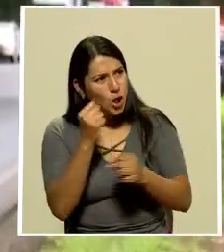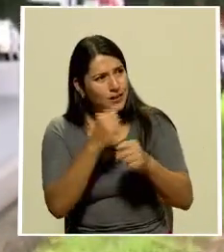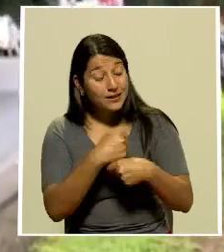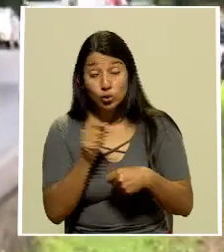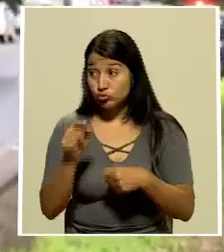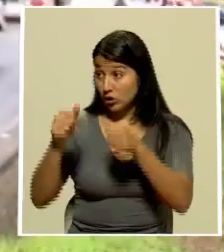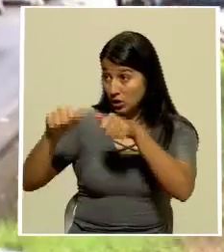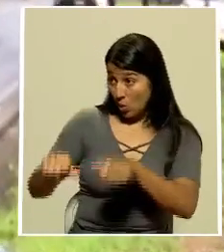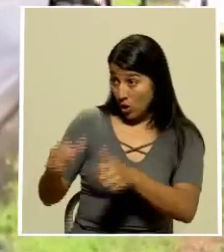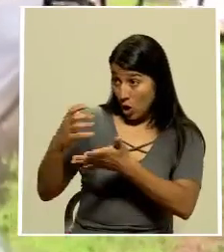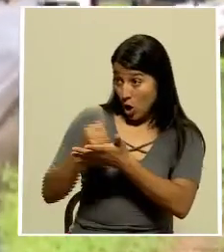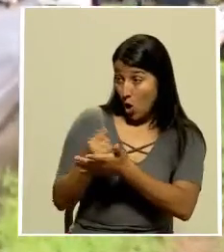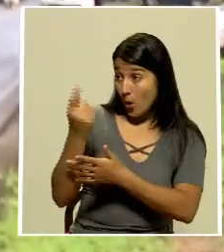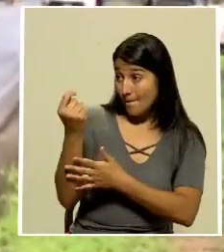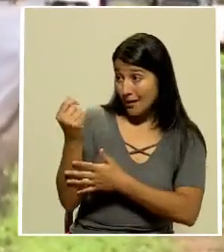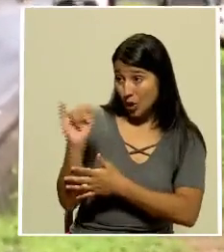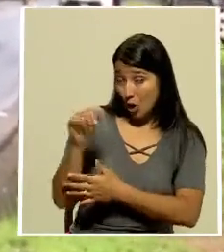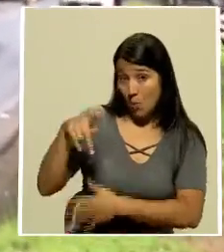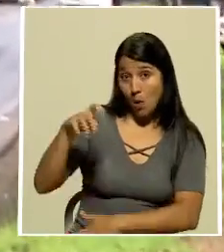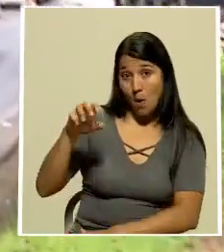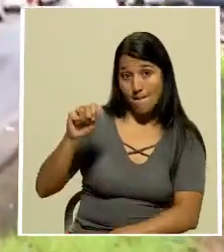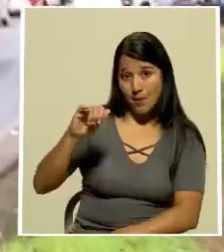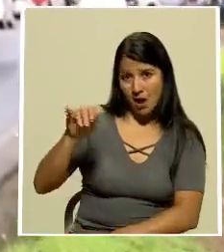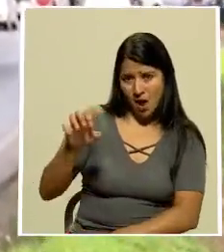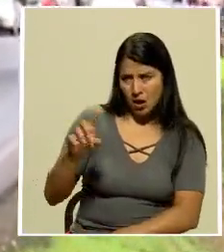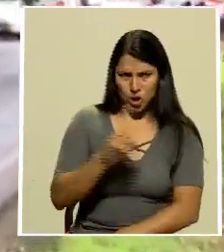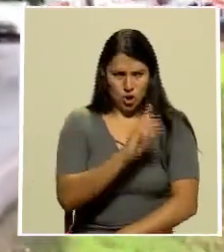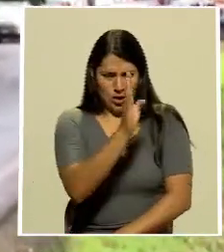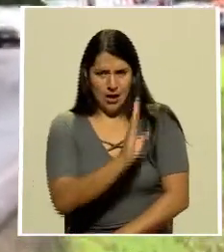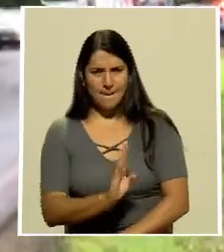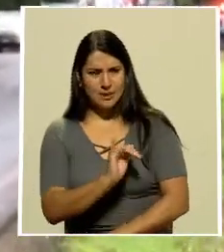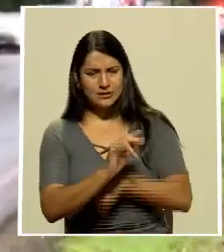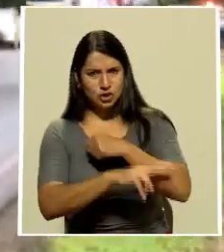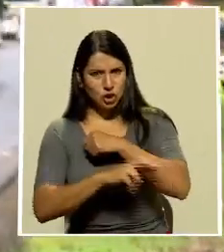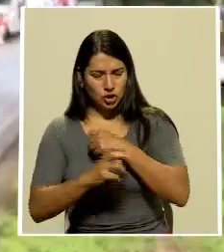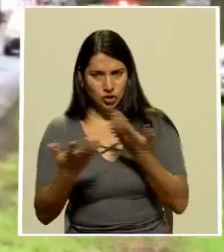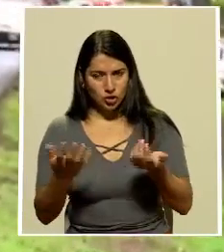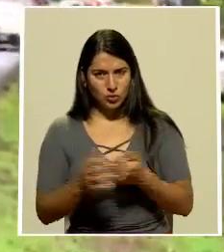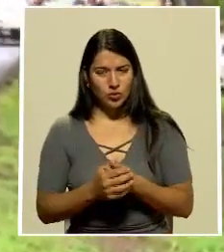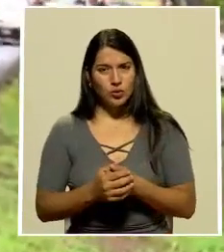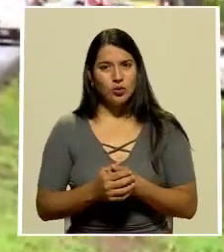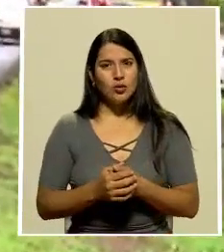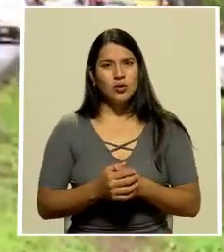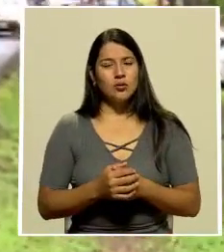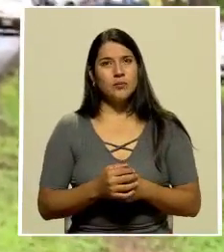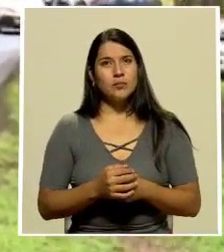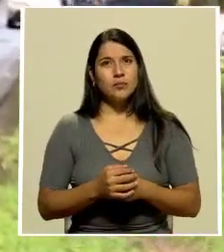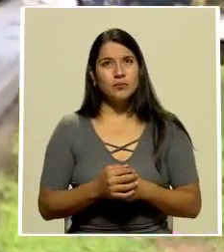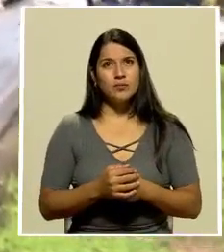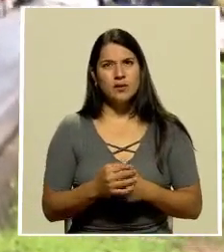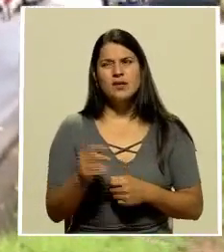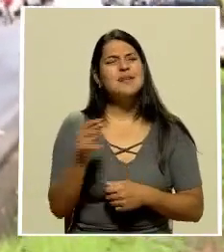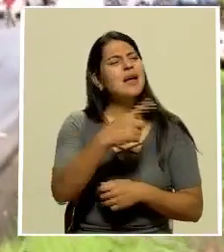que en estos bloqueos se estén cobrando plata como un viaje? Jamás, eso es un ataque. Esos son carajillos